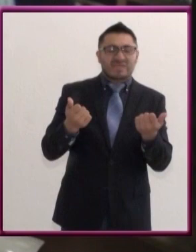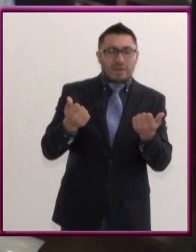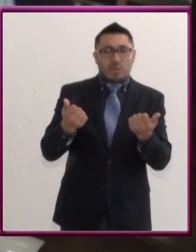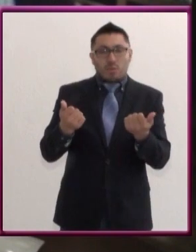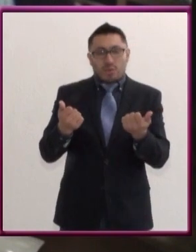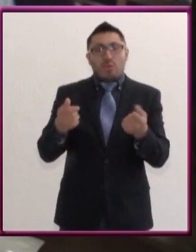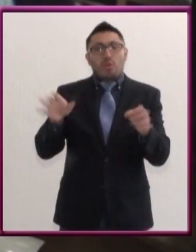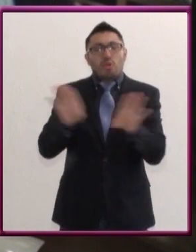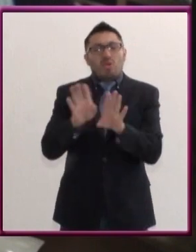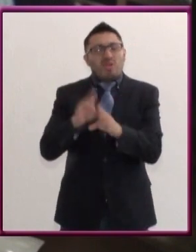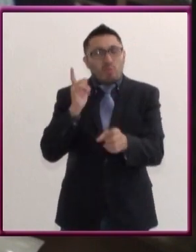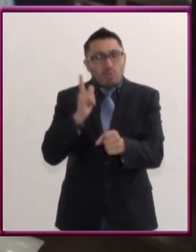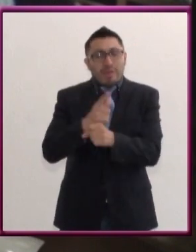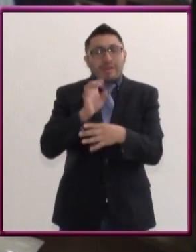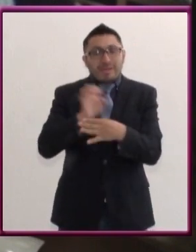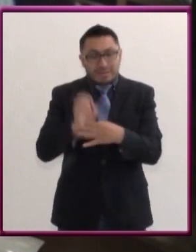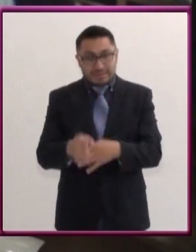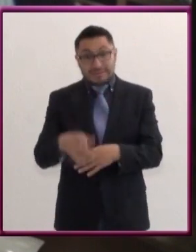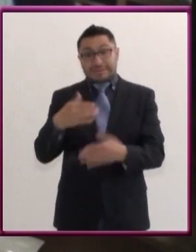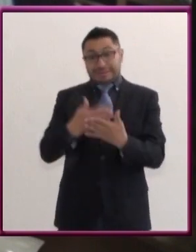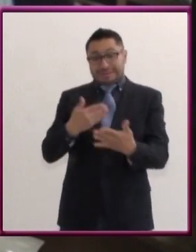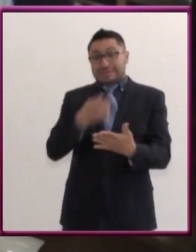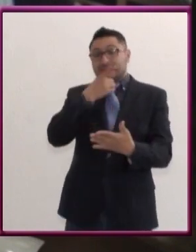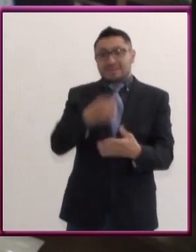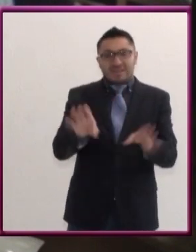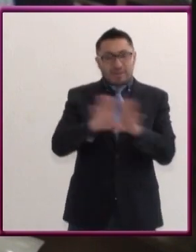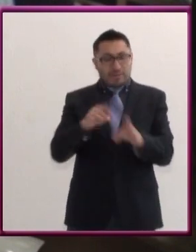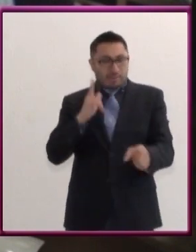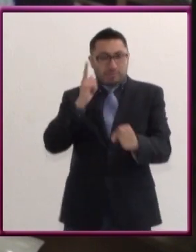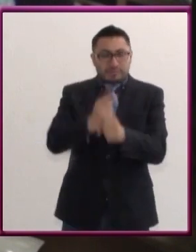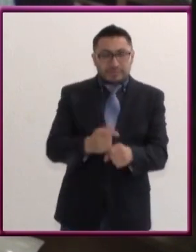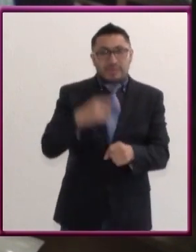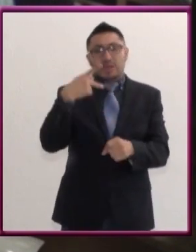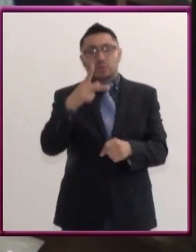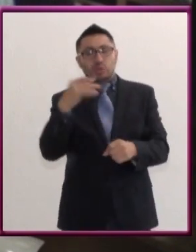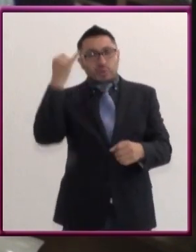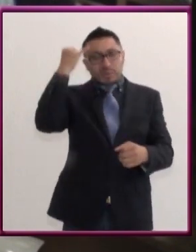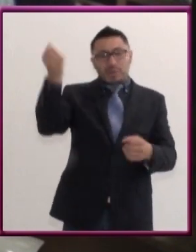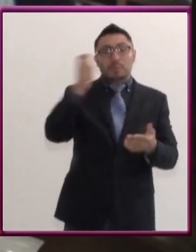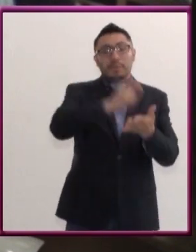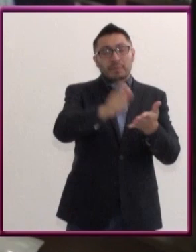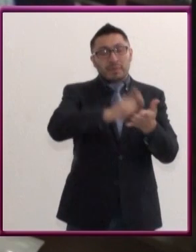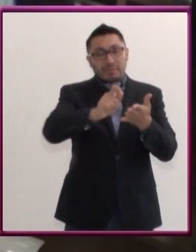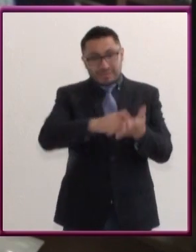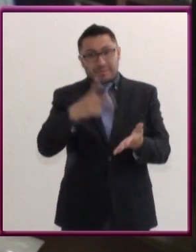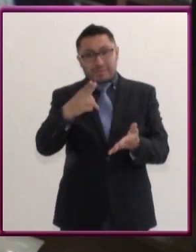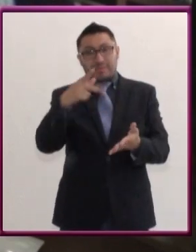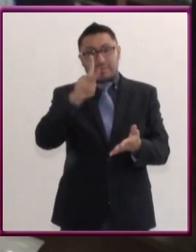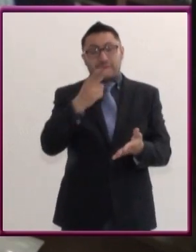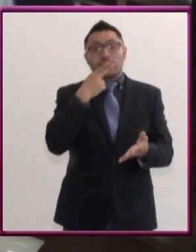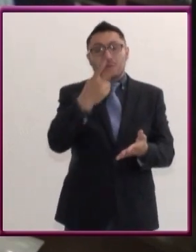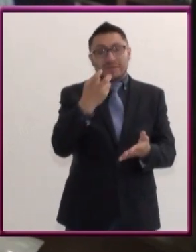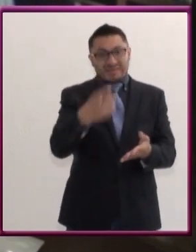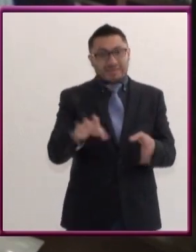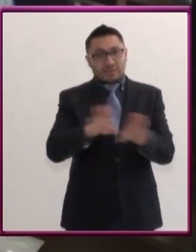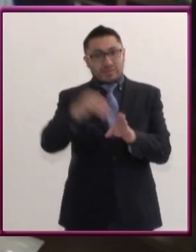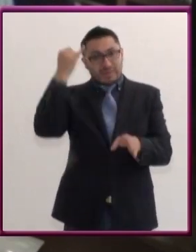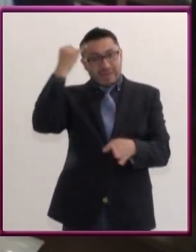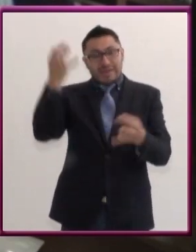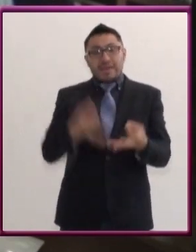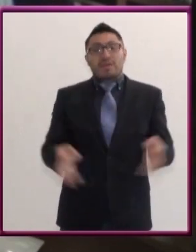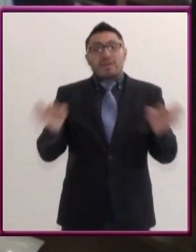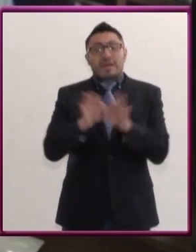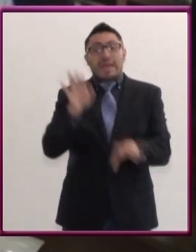bueno, como le decía, se deduce de sus cálculos, pero sí lo usaban para eso. La idea fundamental es